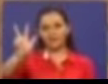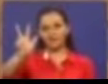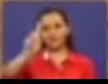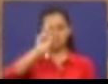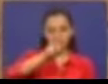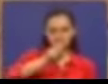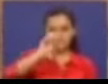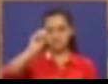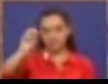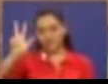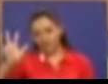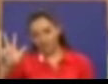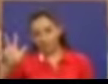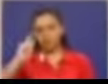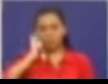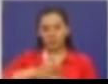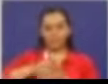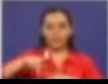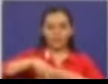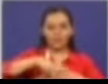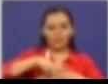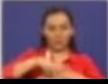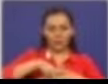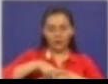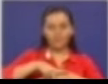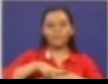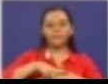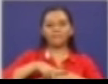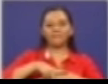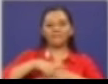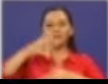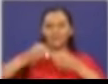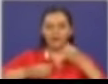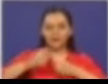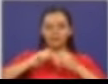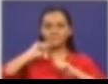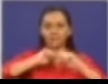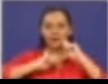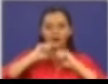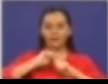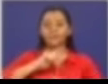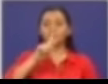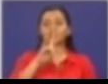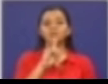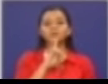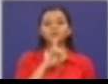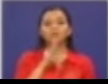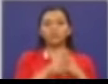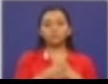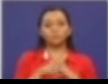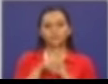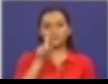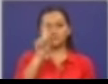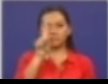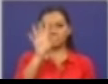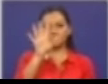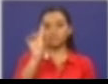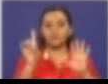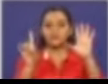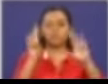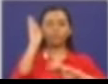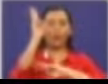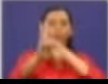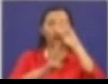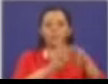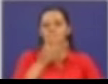Paraguay, razas de carne, de leche para reproducción. Y de Estados Unidos, 156, el mejor ganado del mundo. Y